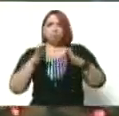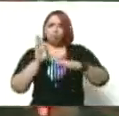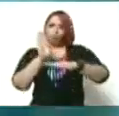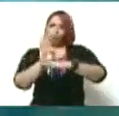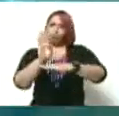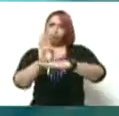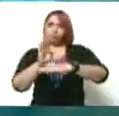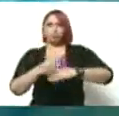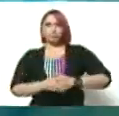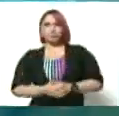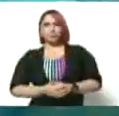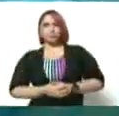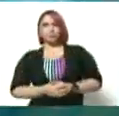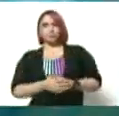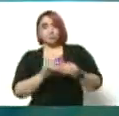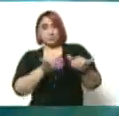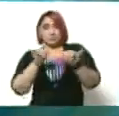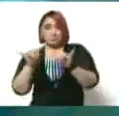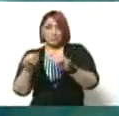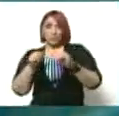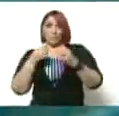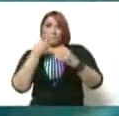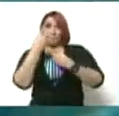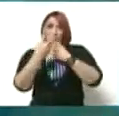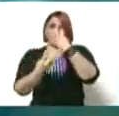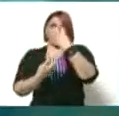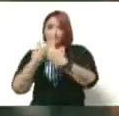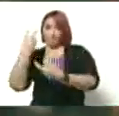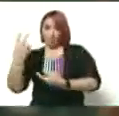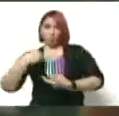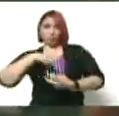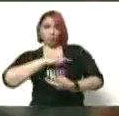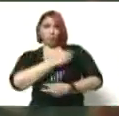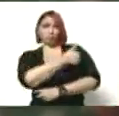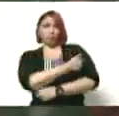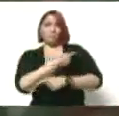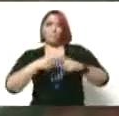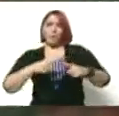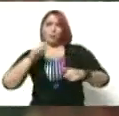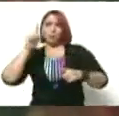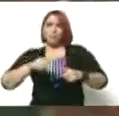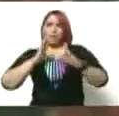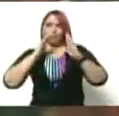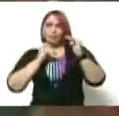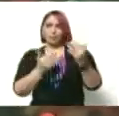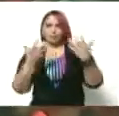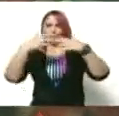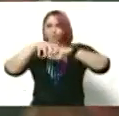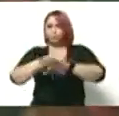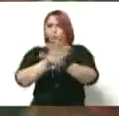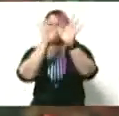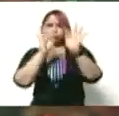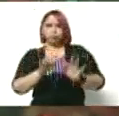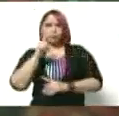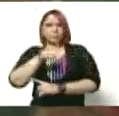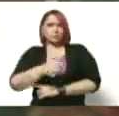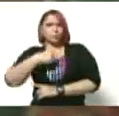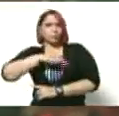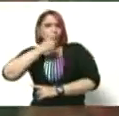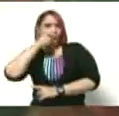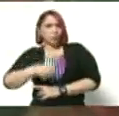así mismo en este despliegue nosotros vacunamos pero también estamos atendiendo de manera integral las necesidades de nuestro pueblo